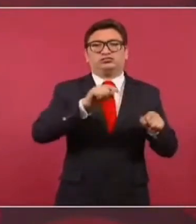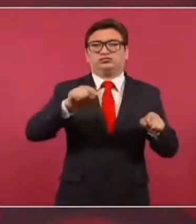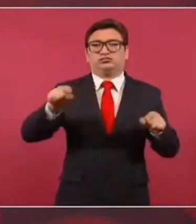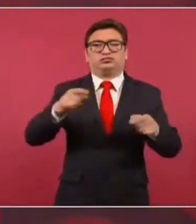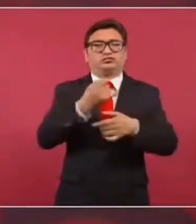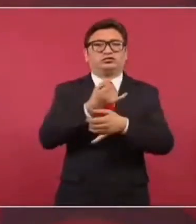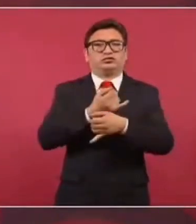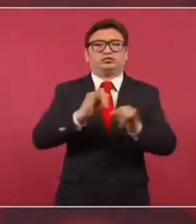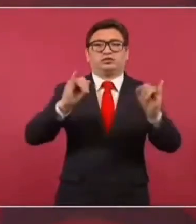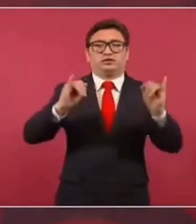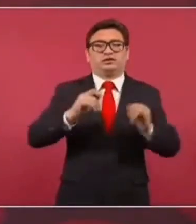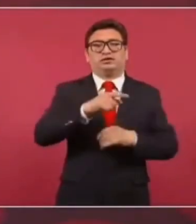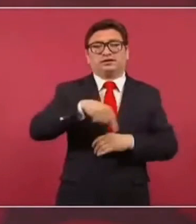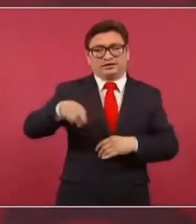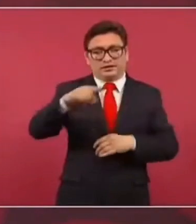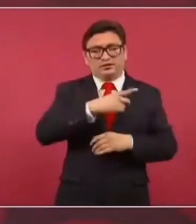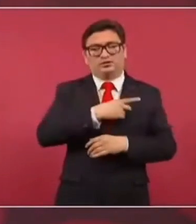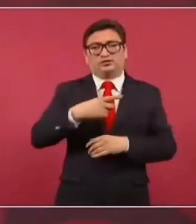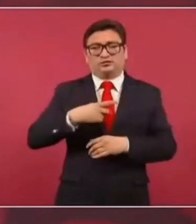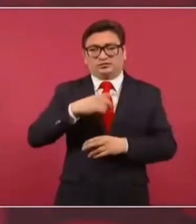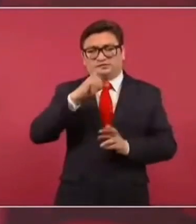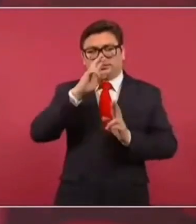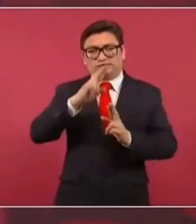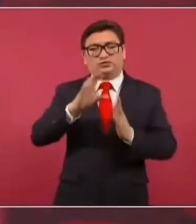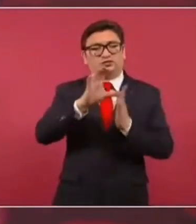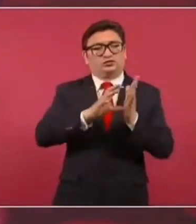que no estén violando la Constitución,